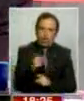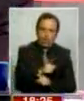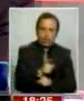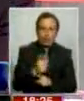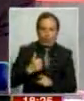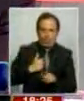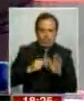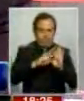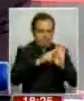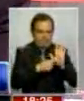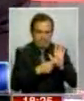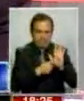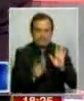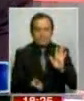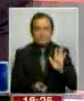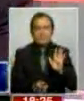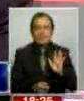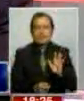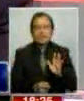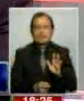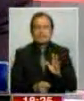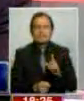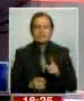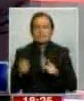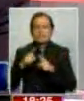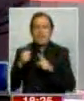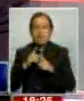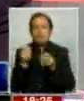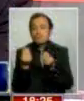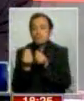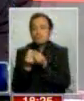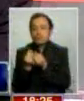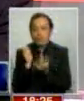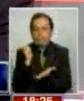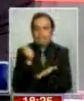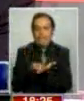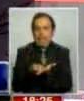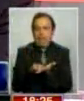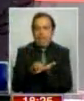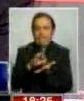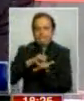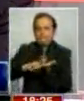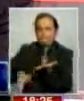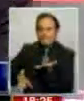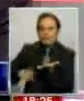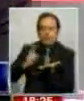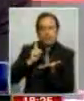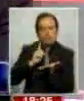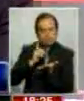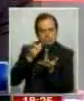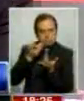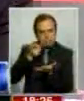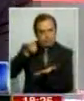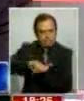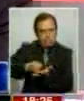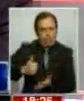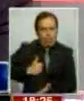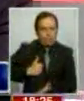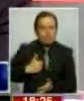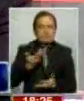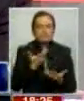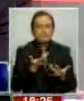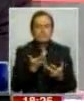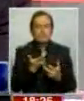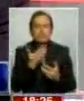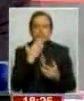reforma. Cierre válvulas de evasión y elusión, están en la reforma. Coloque, digamos, impuestos, digamos, al cuidado